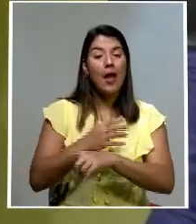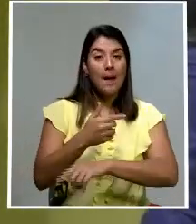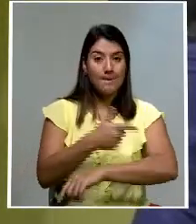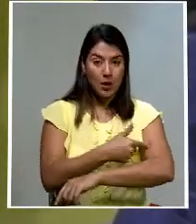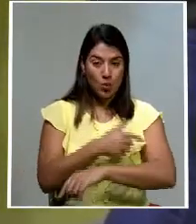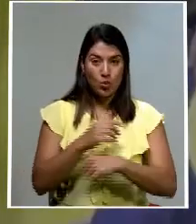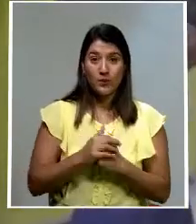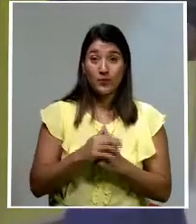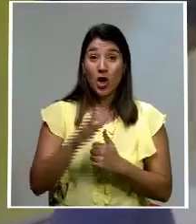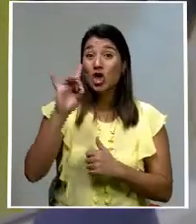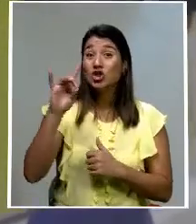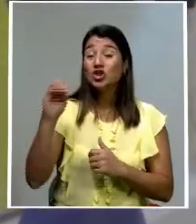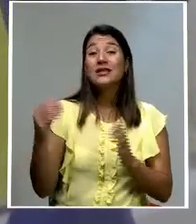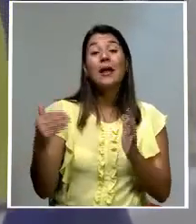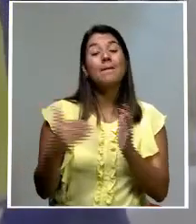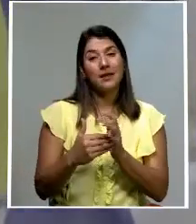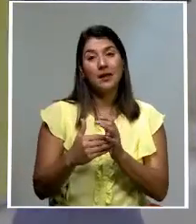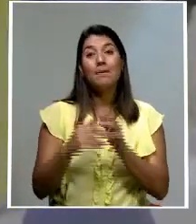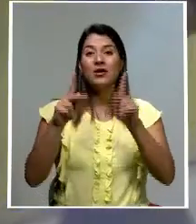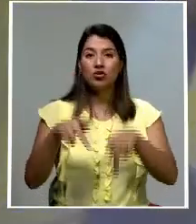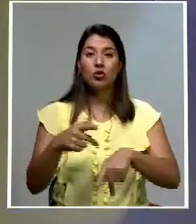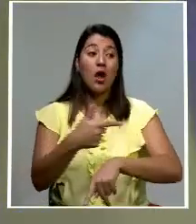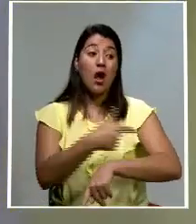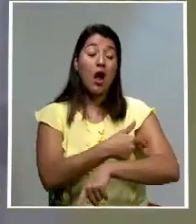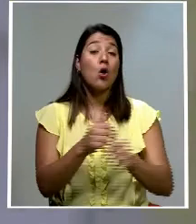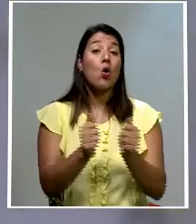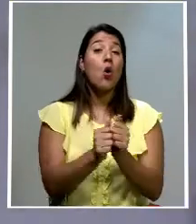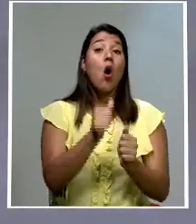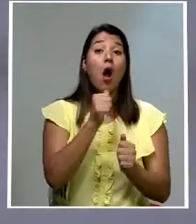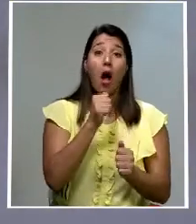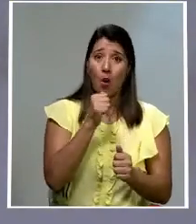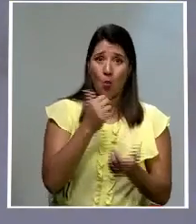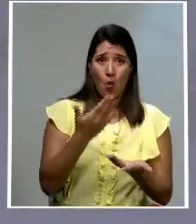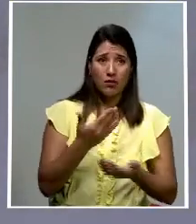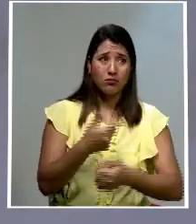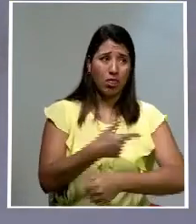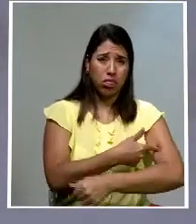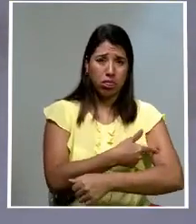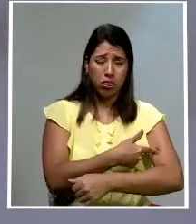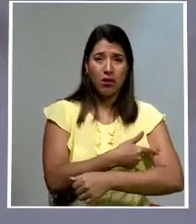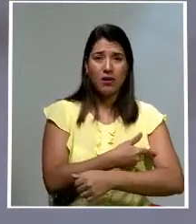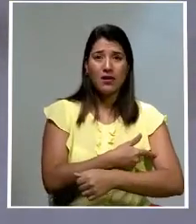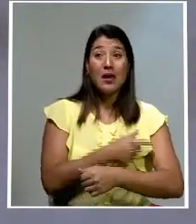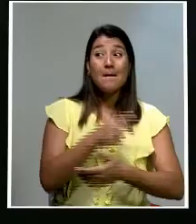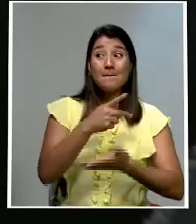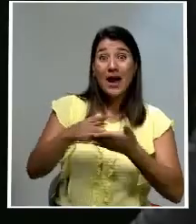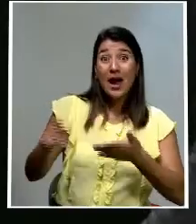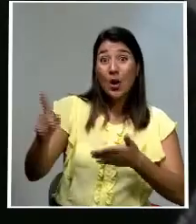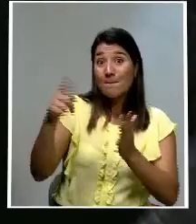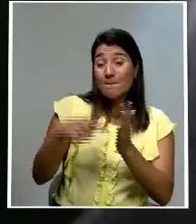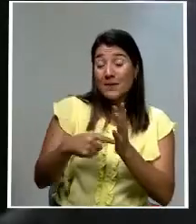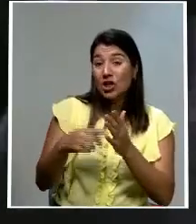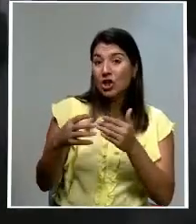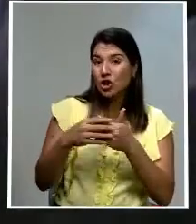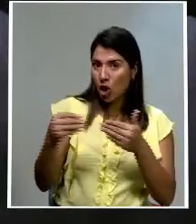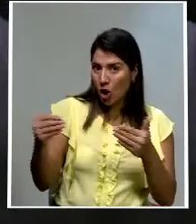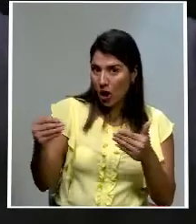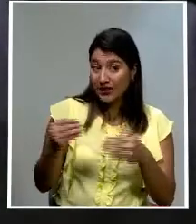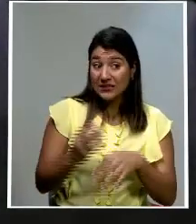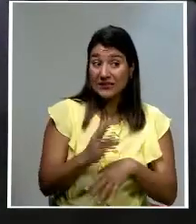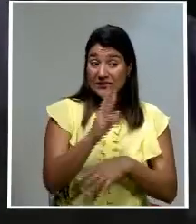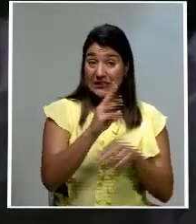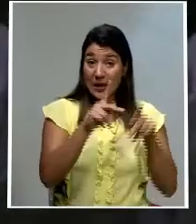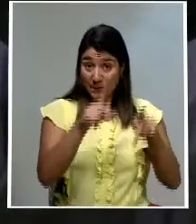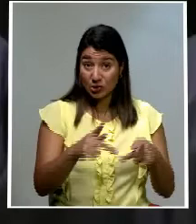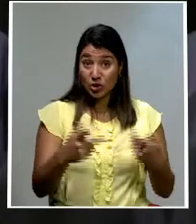personas fueron inoculadas con agua destilada en febrero en México, según las investigaciones, una inyección por la que pagaron $1.000 la dosis. 6 personas